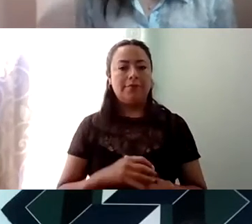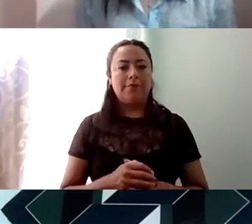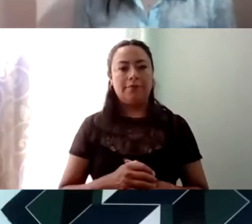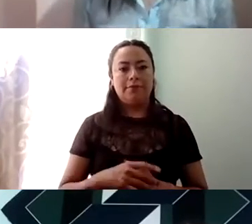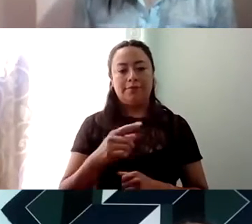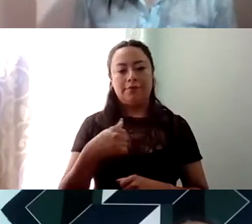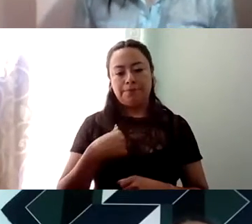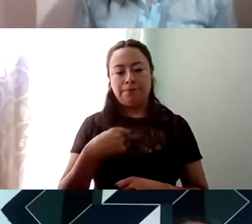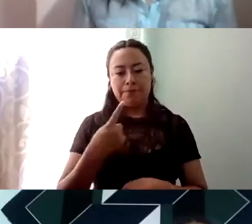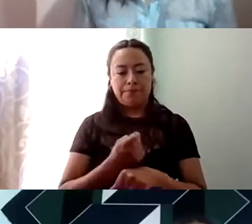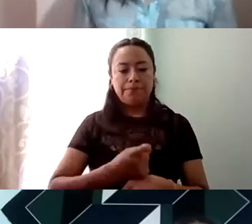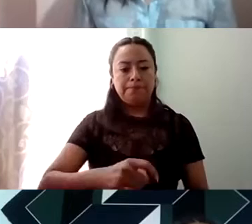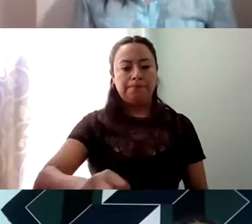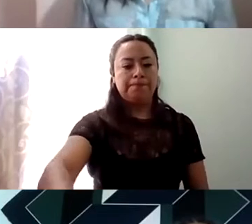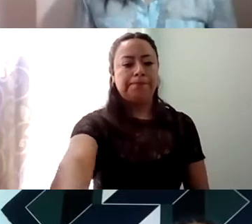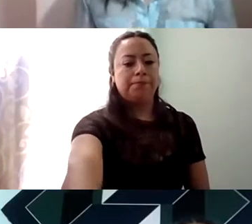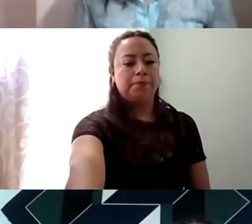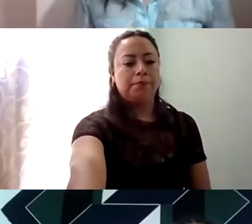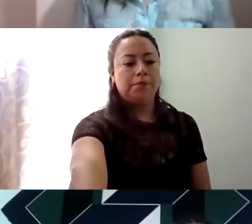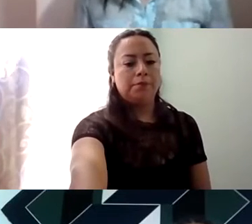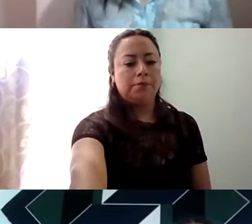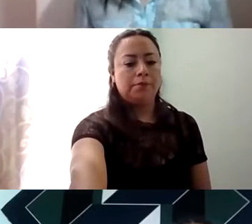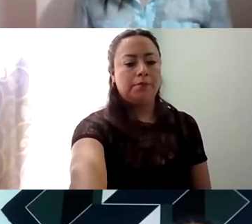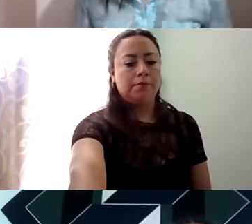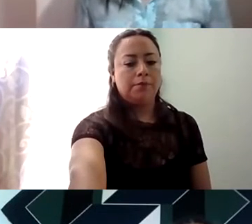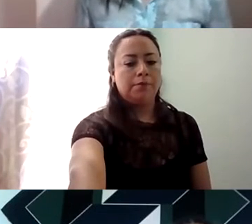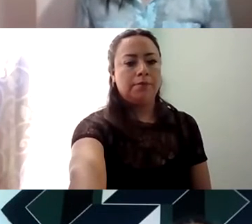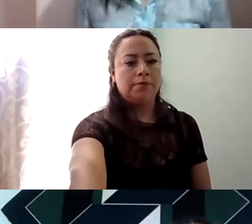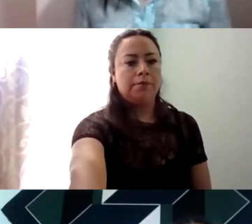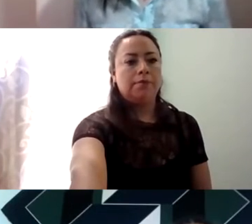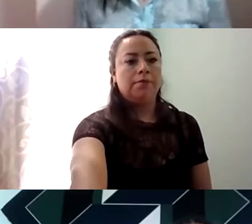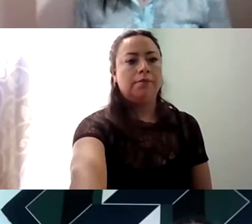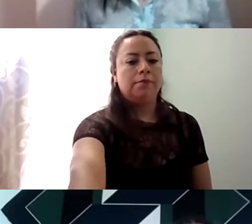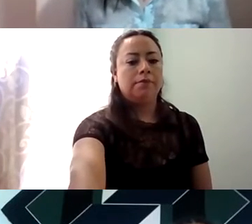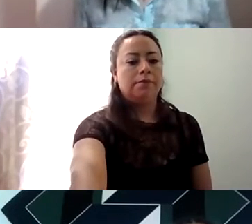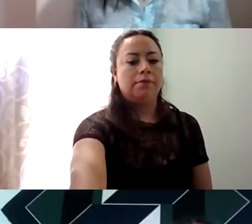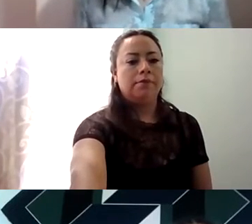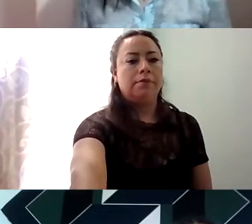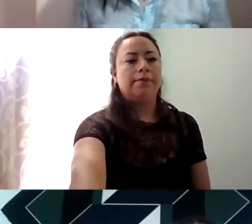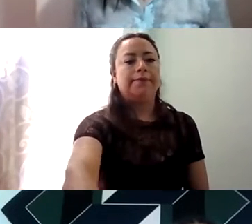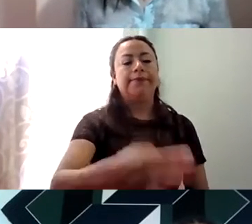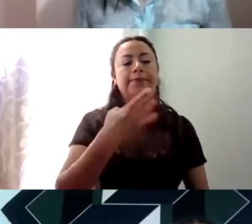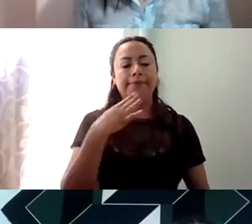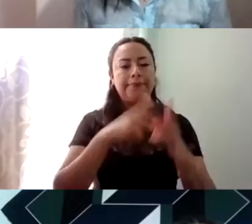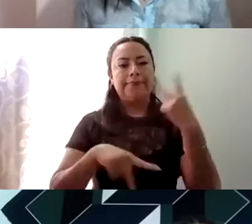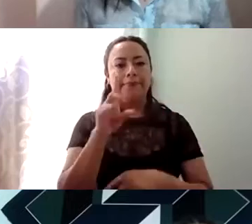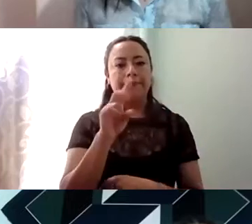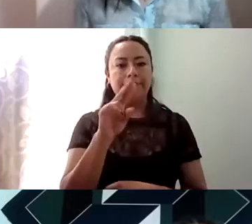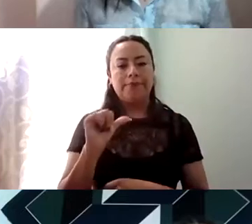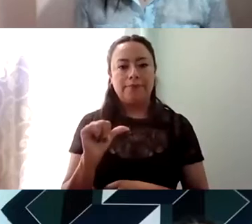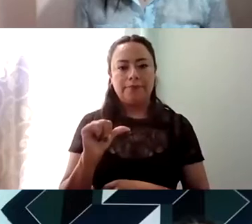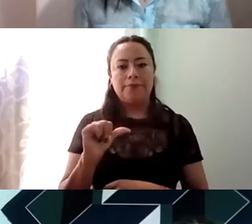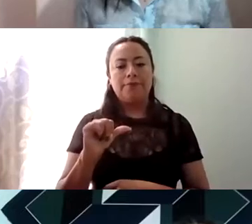Bienvenida, doctora Ileana Hidalgo. su desempeño